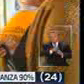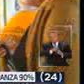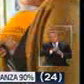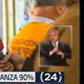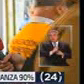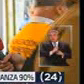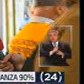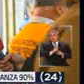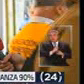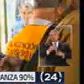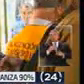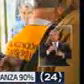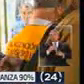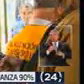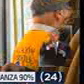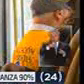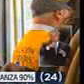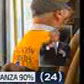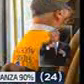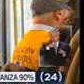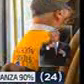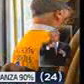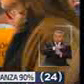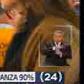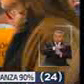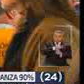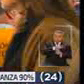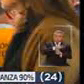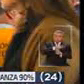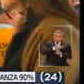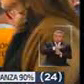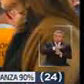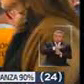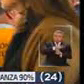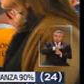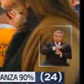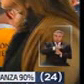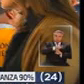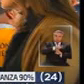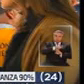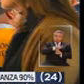¿Alguien por qué? No, decir, no, no, no, no, no, no, no, no, no, no, no, no, no, no, no, no, no, no, no, no,